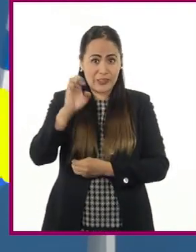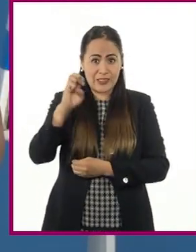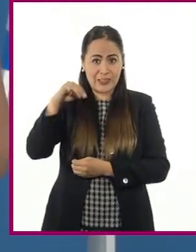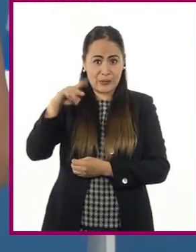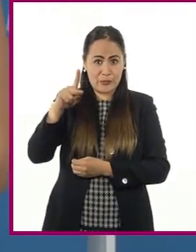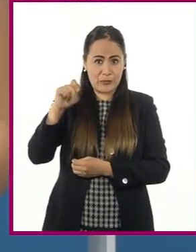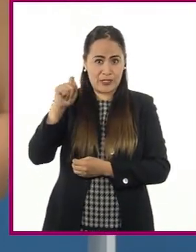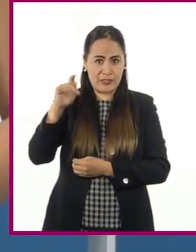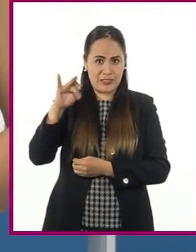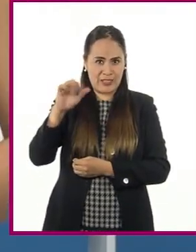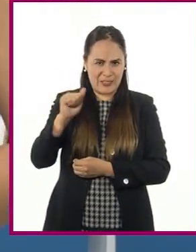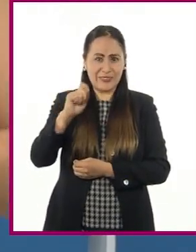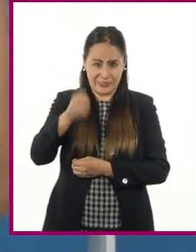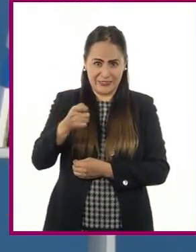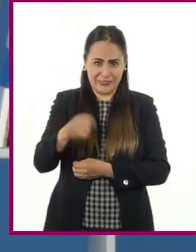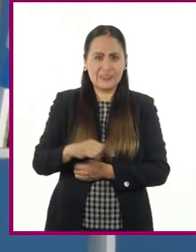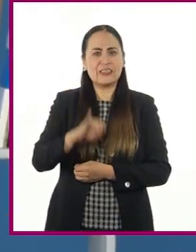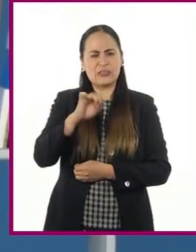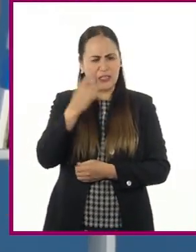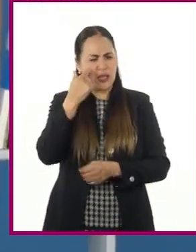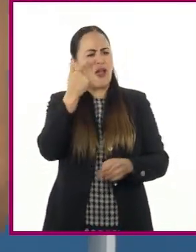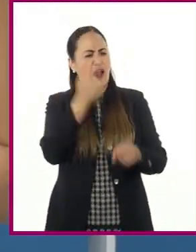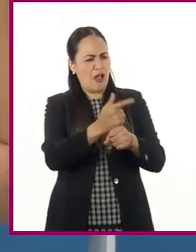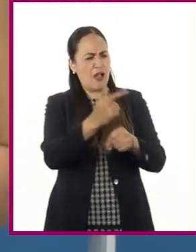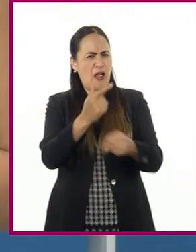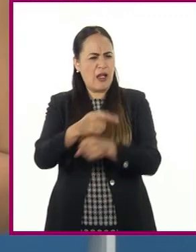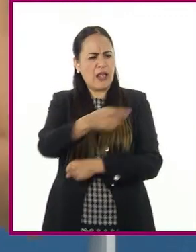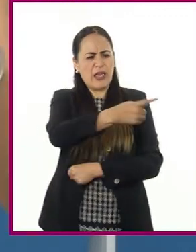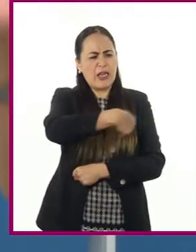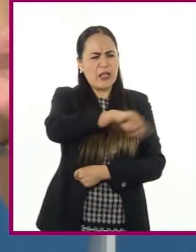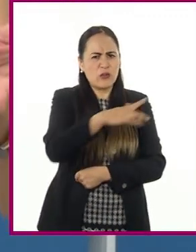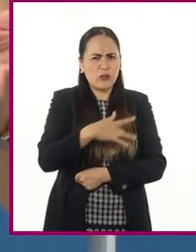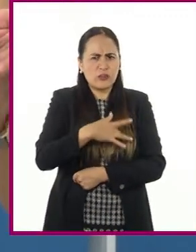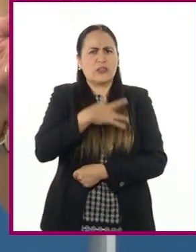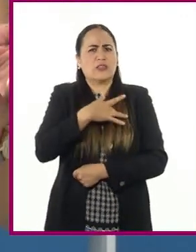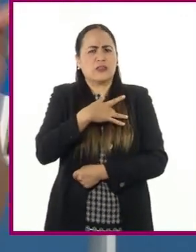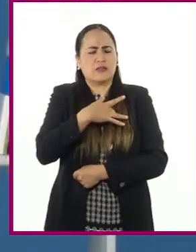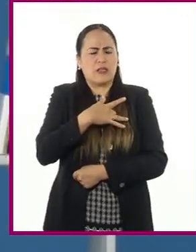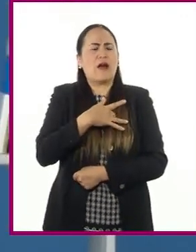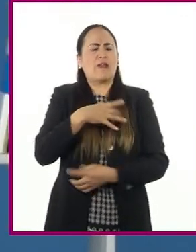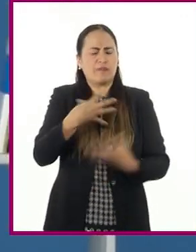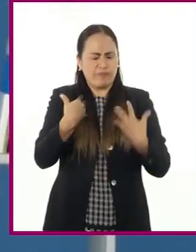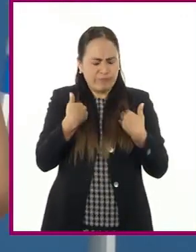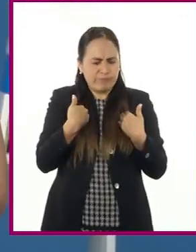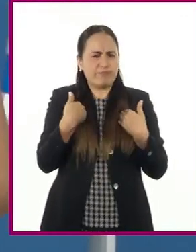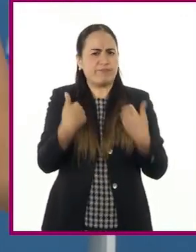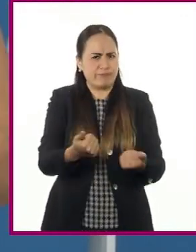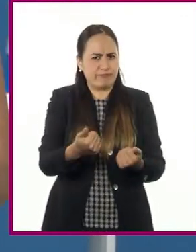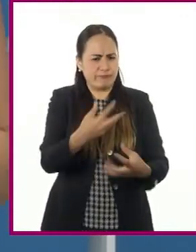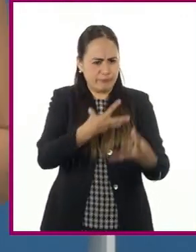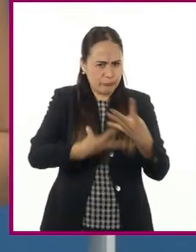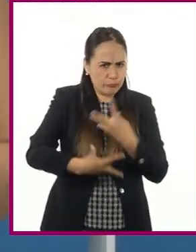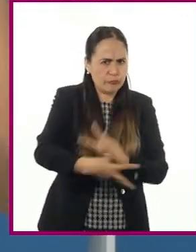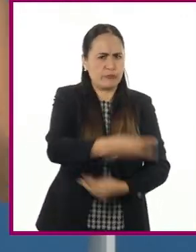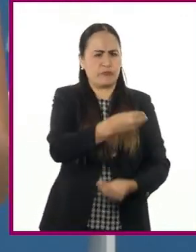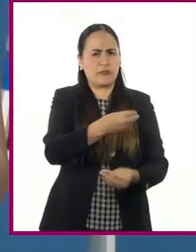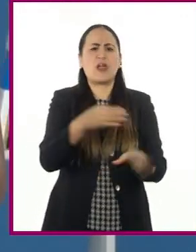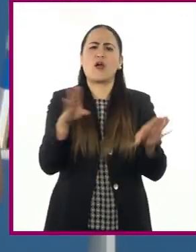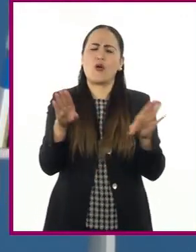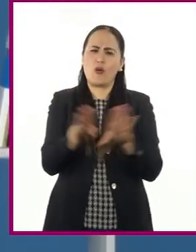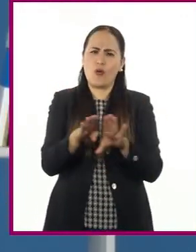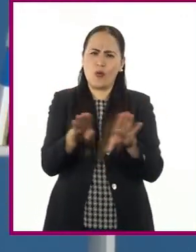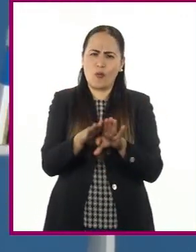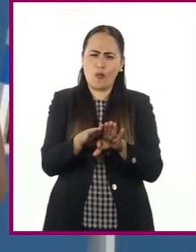Y tiene que ver con darse cuenta de cómo se siente la otra o el otro. Una buena manera de conseguirlo